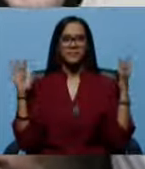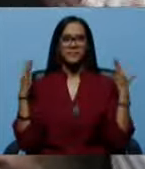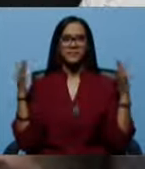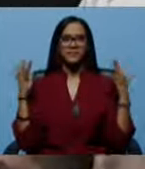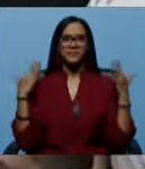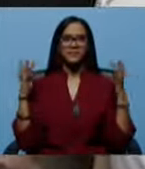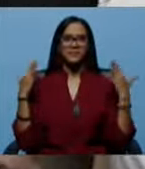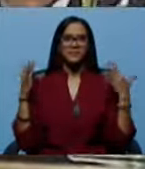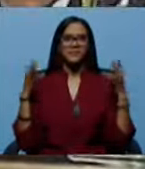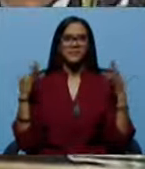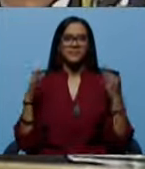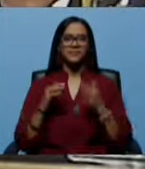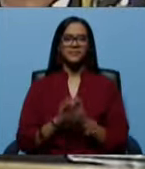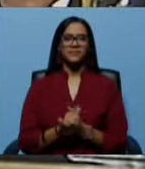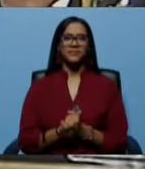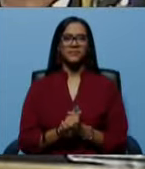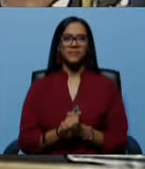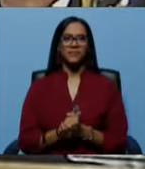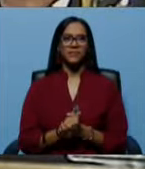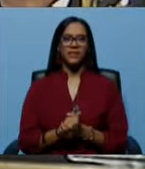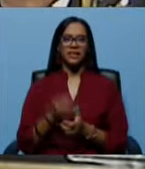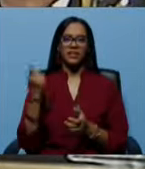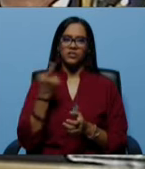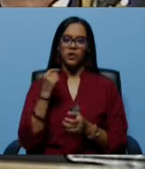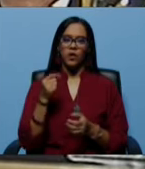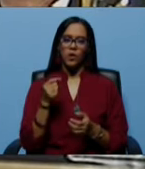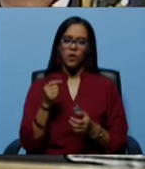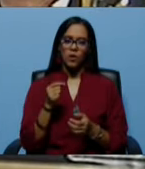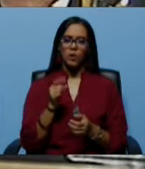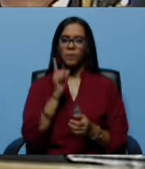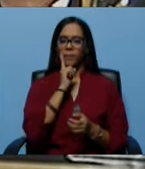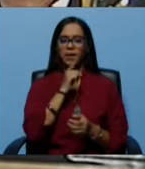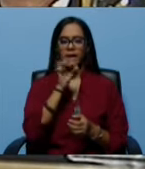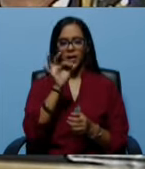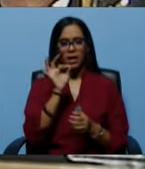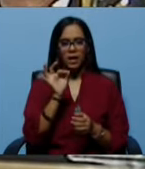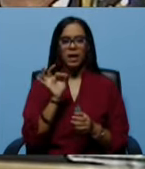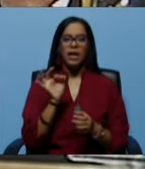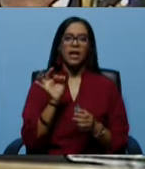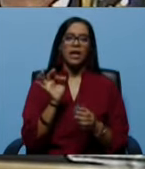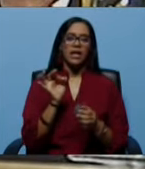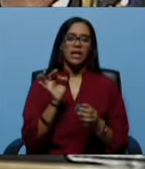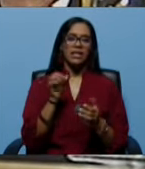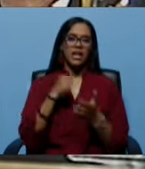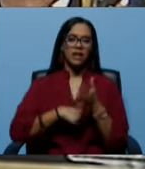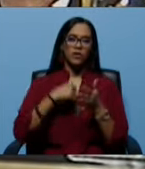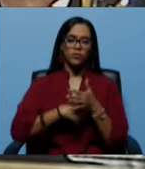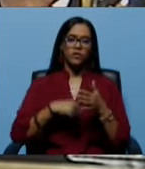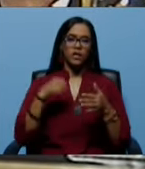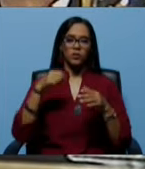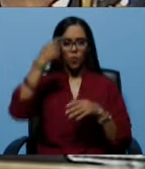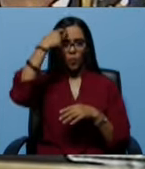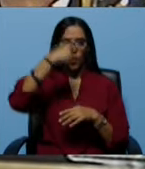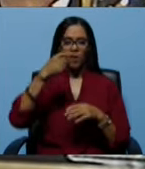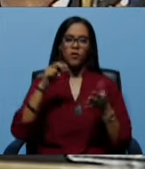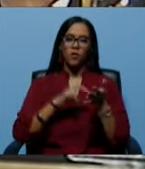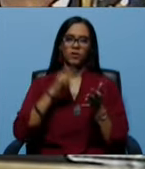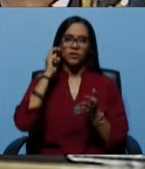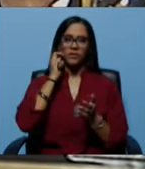Quiero solo mencionar, ¿no?, la lucha de estos pueblos contra el